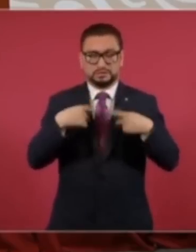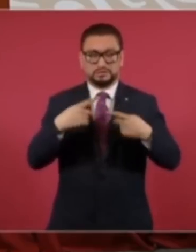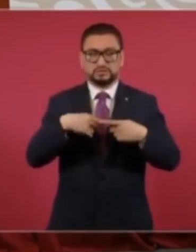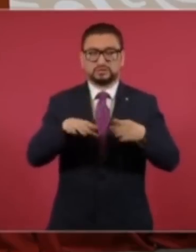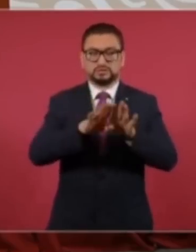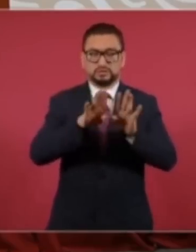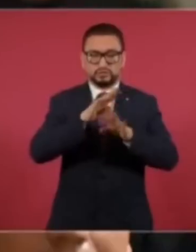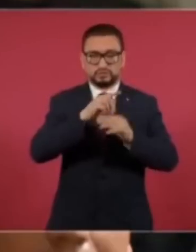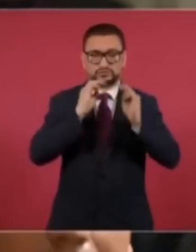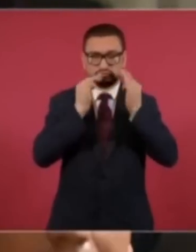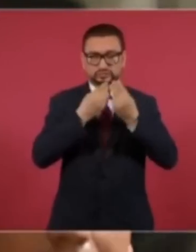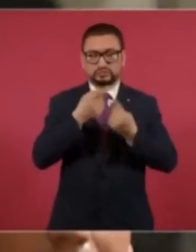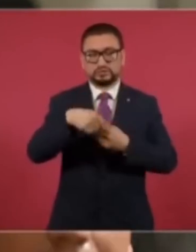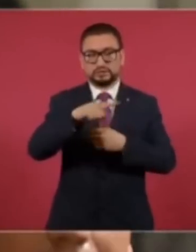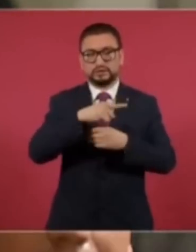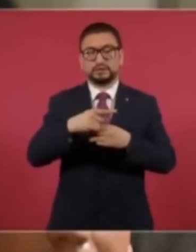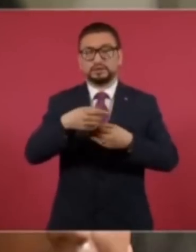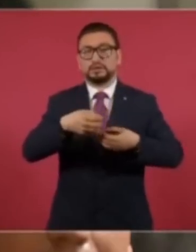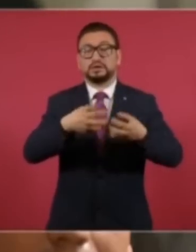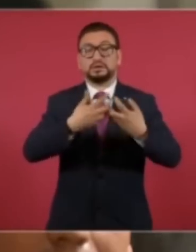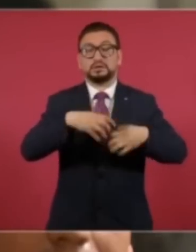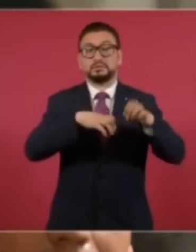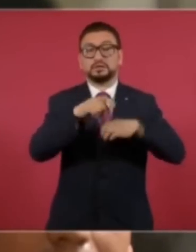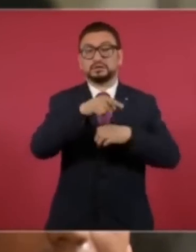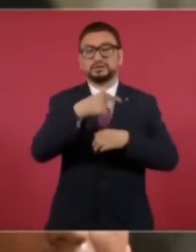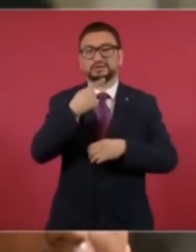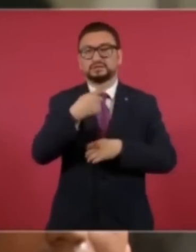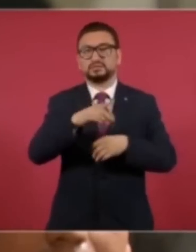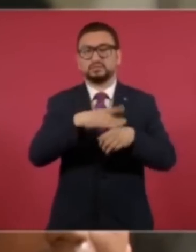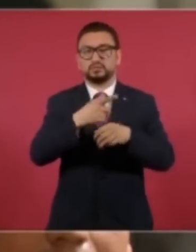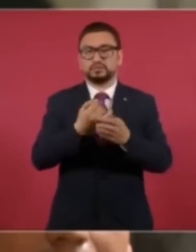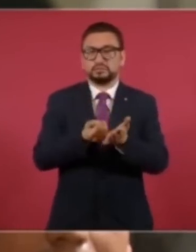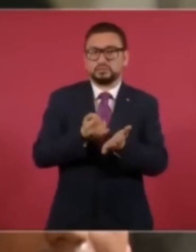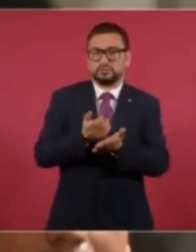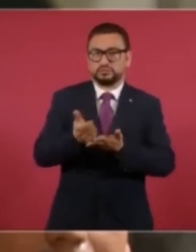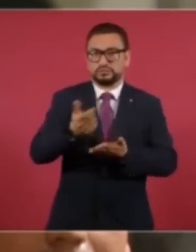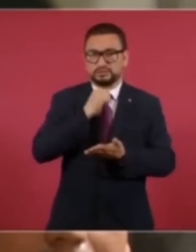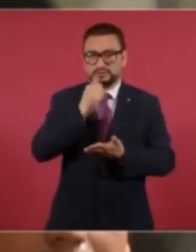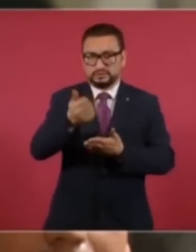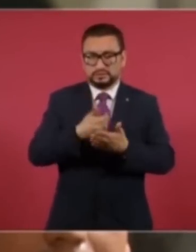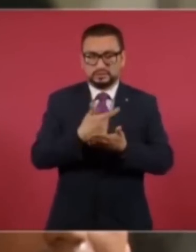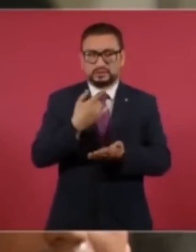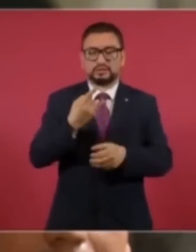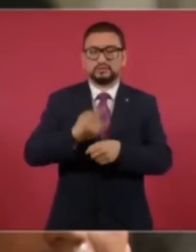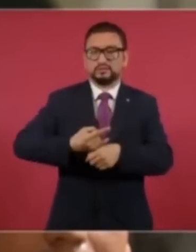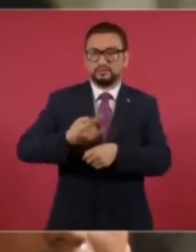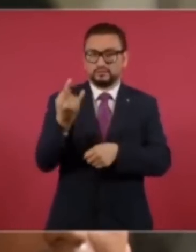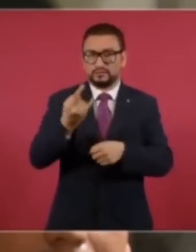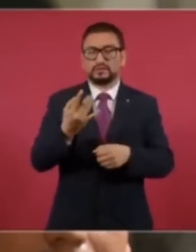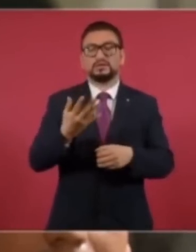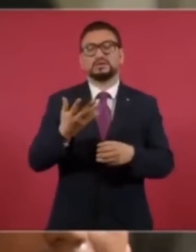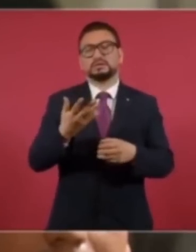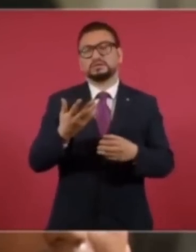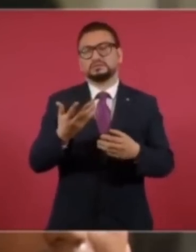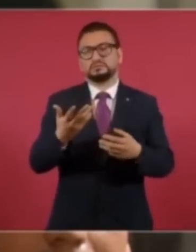cuello blanco. El empresario está acusado de evasión de impuestos, de fraude y también